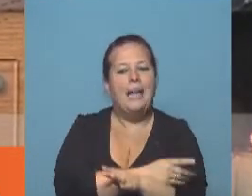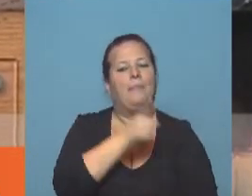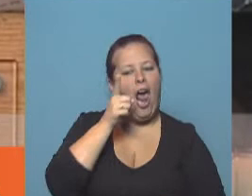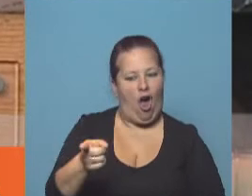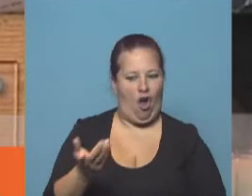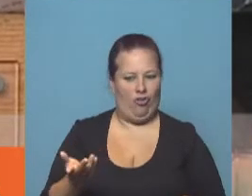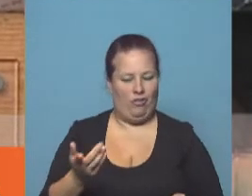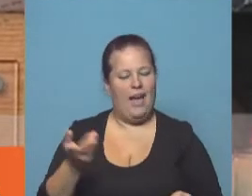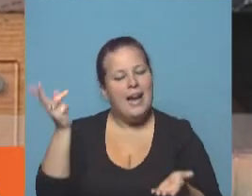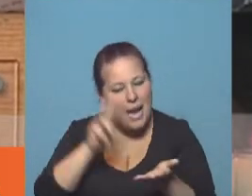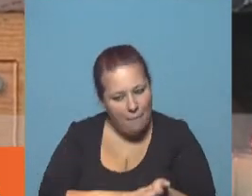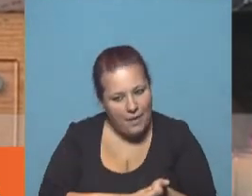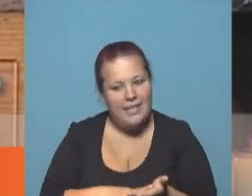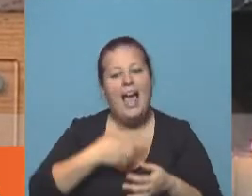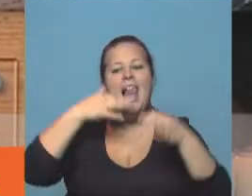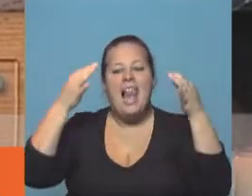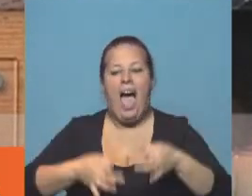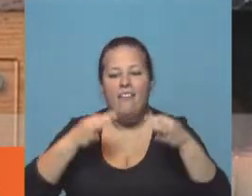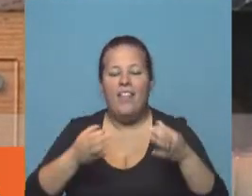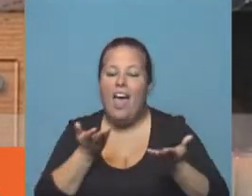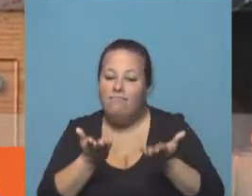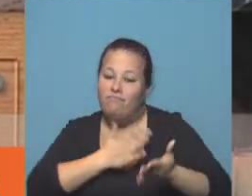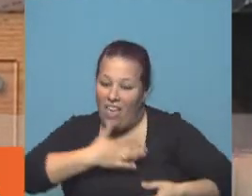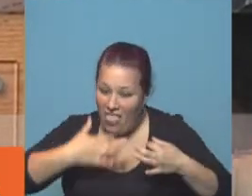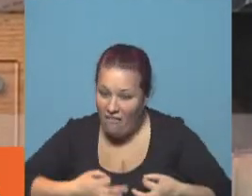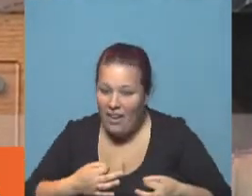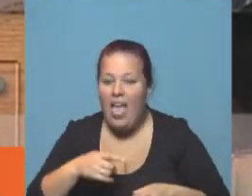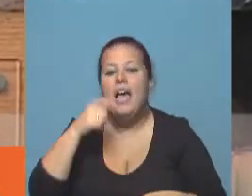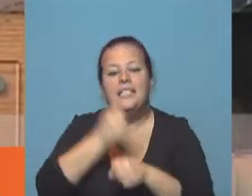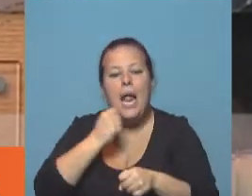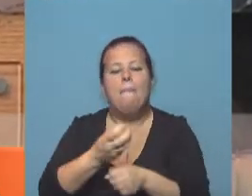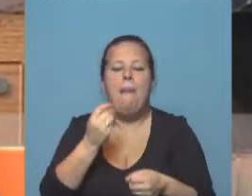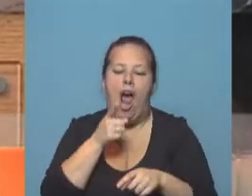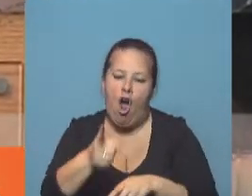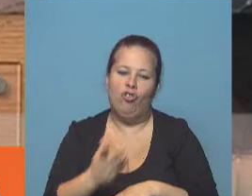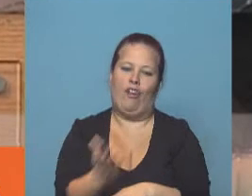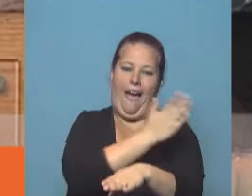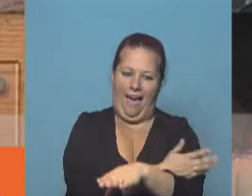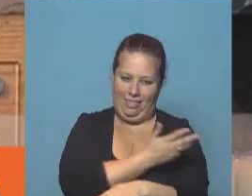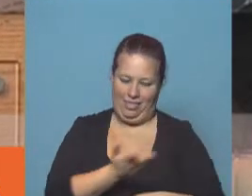prevenirlo? Repito, la verdadera solidaridad es la que trabaja para prevenirlo.